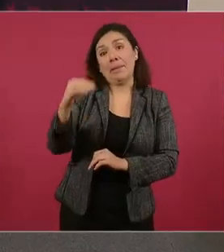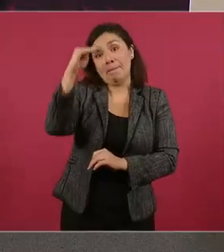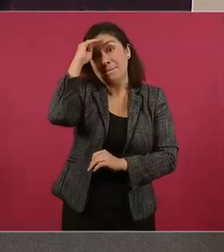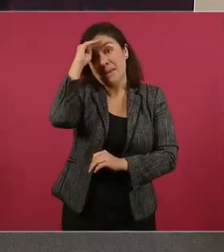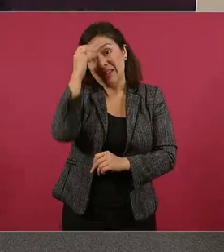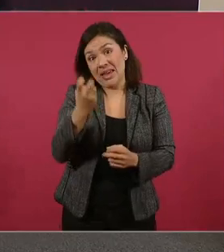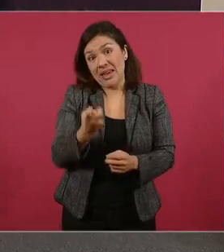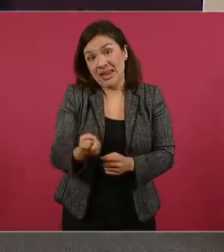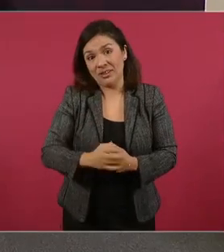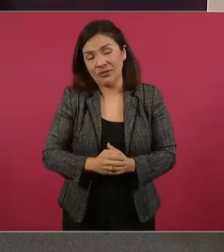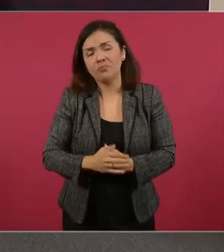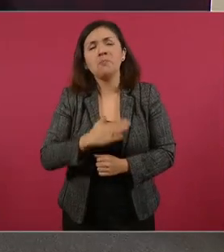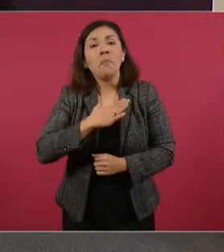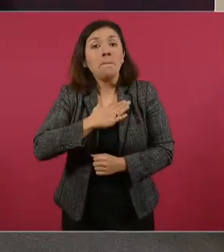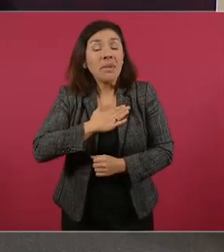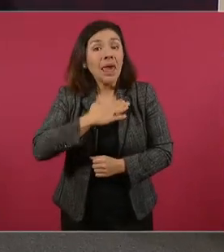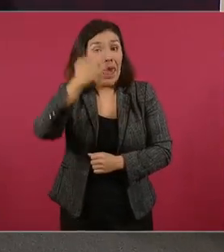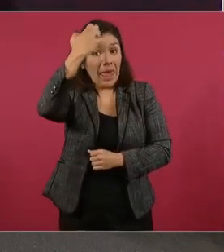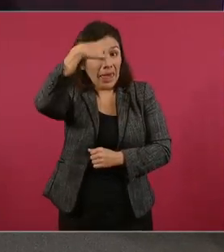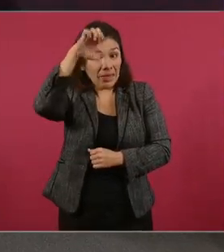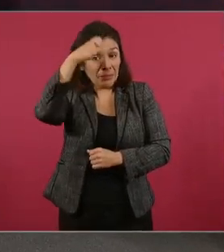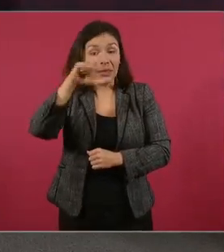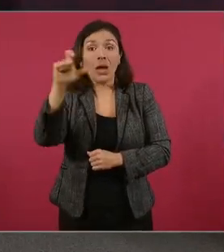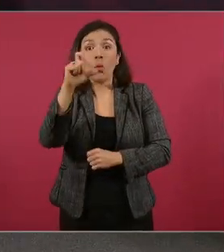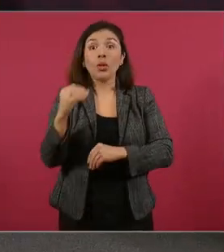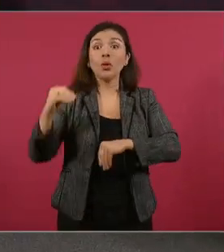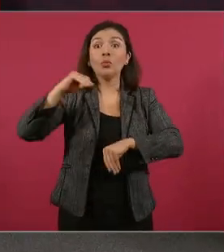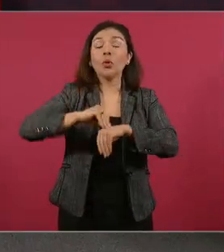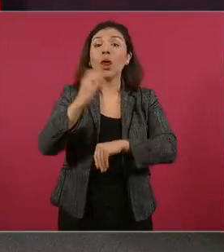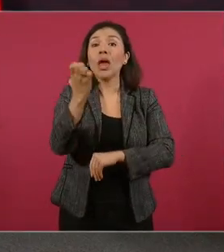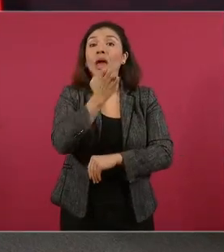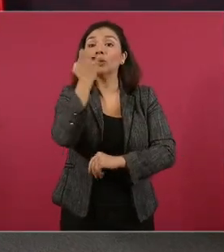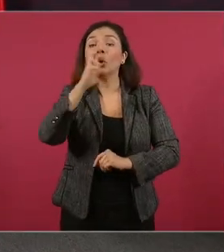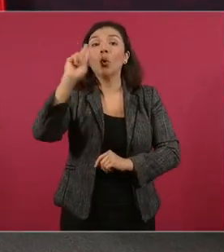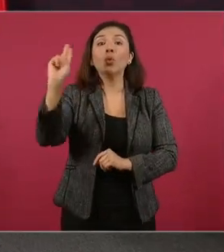Yo tengo la experiencia de cuando creamos la Universidad